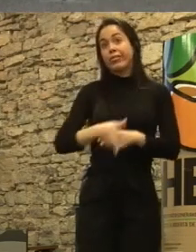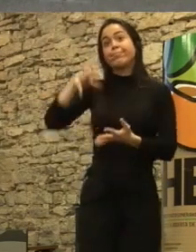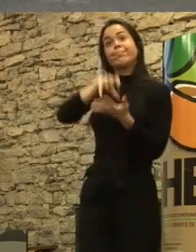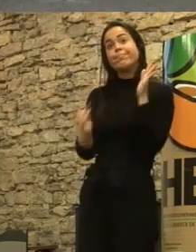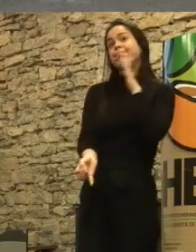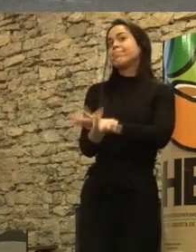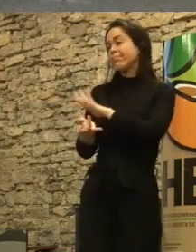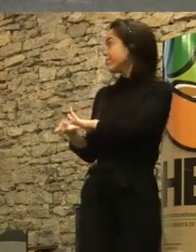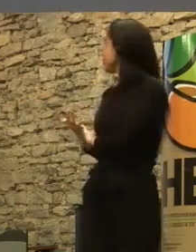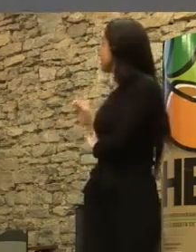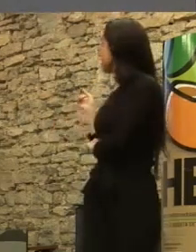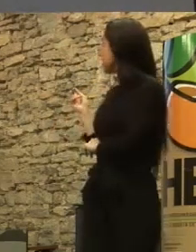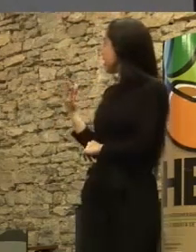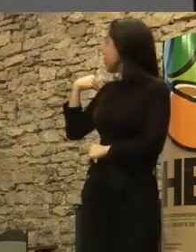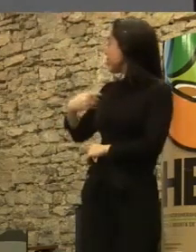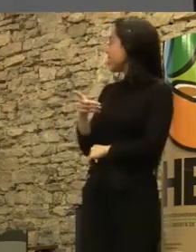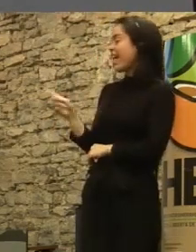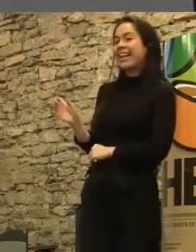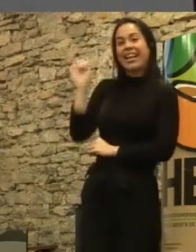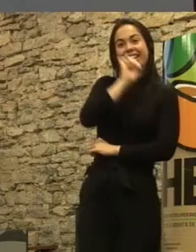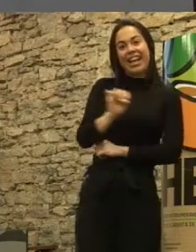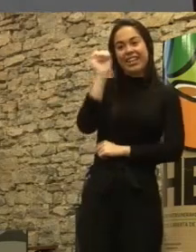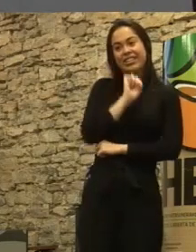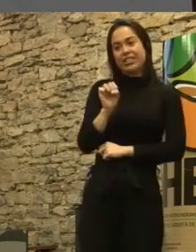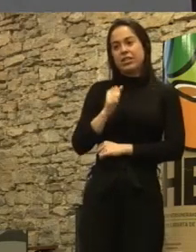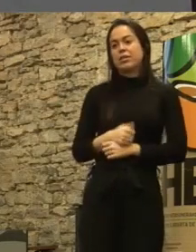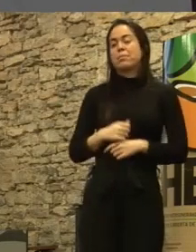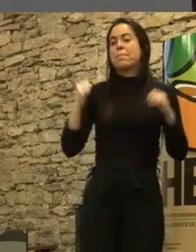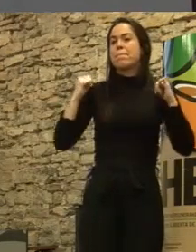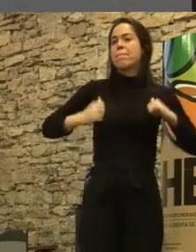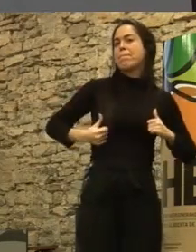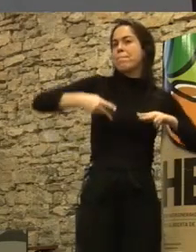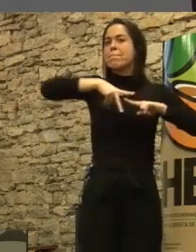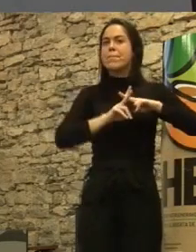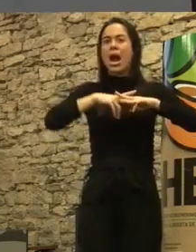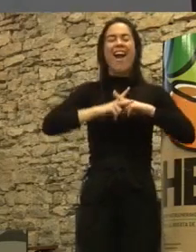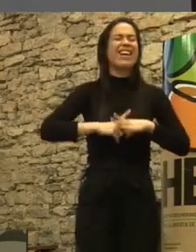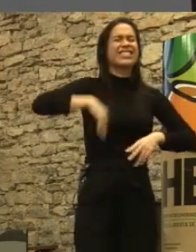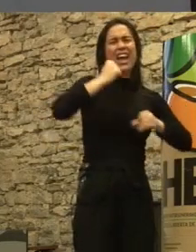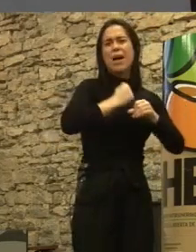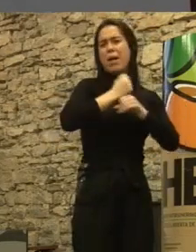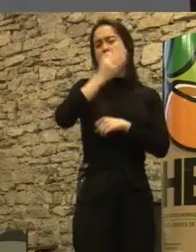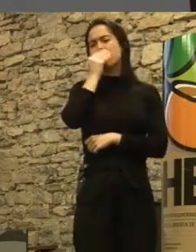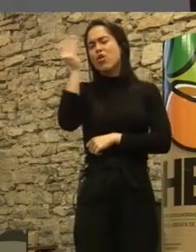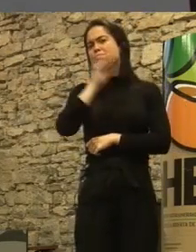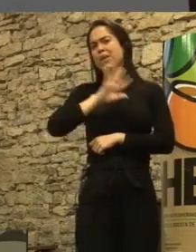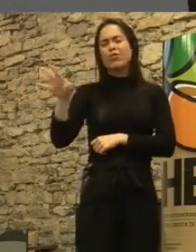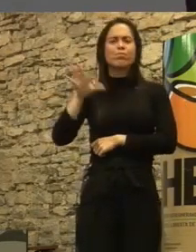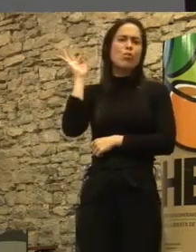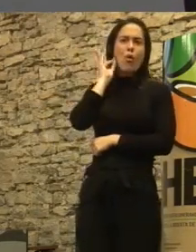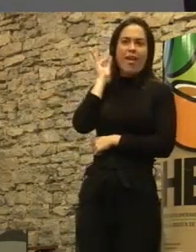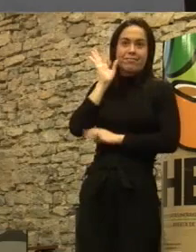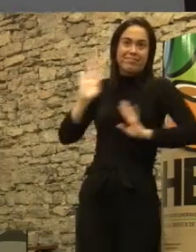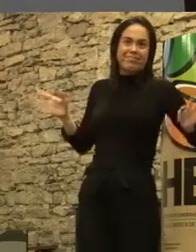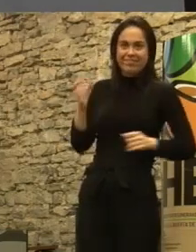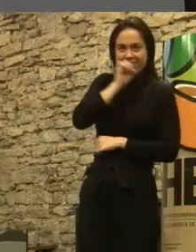Son estas. Y cantan en este vídeo, dicen que ser mecánico es el mejor trabajo en el mundo para las mujeres.